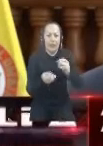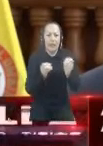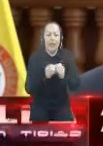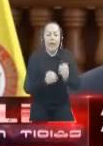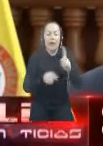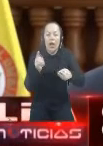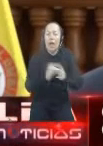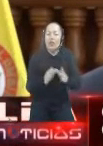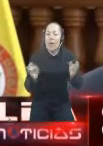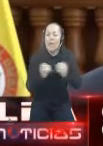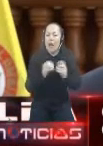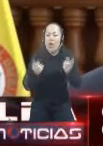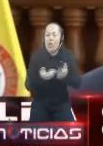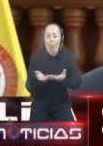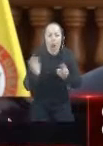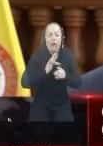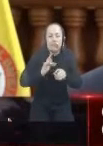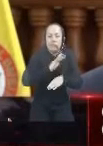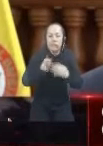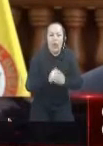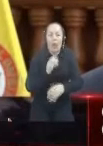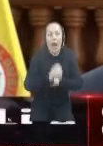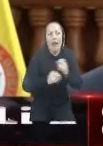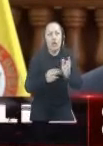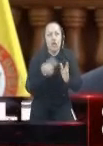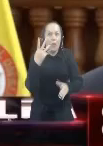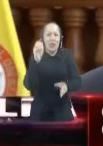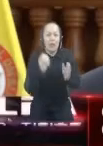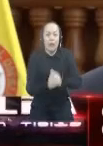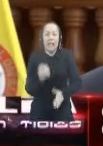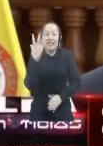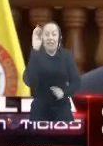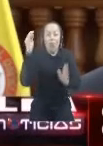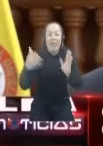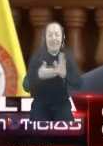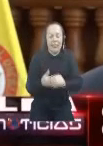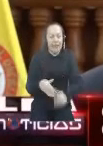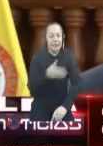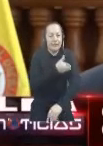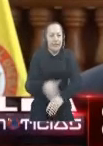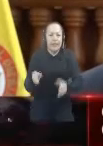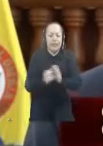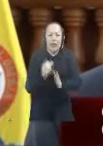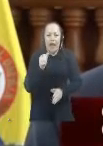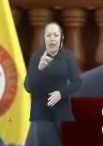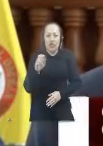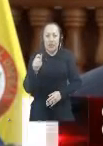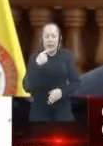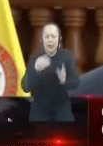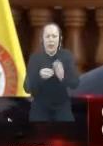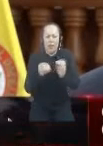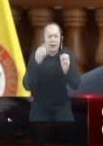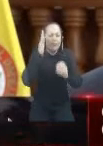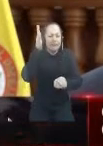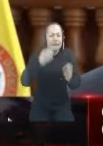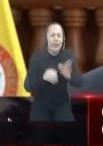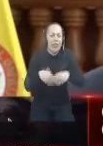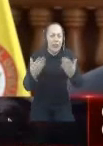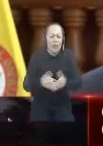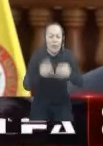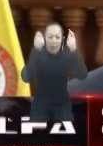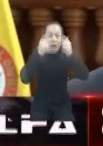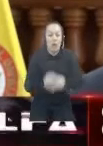votados o involucrados en el presupuesto del 2020, 50.000 millones de Aerocivil. Se van a decretar vigencias futuras de la Nación por más